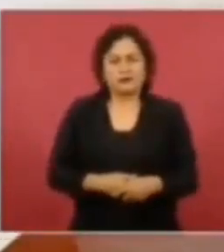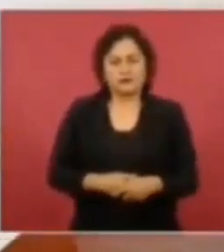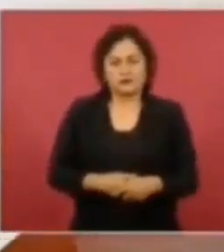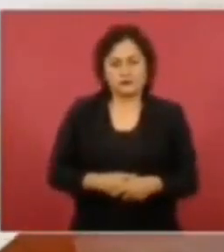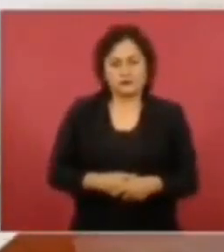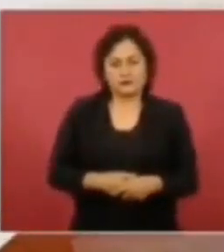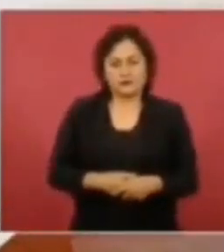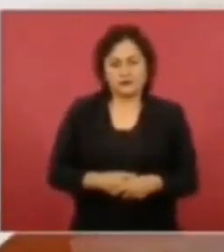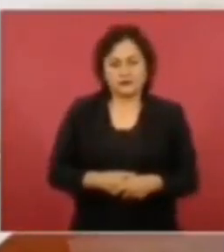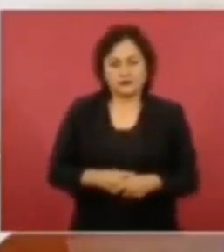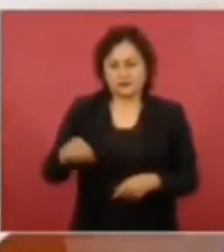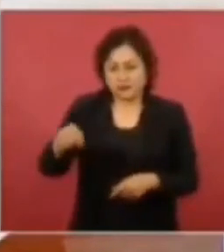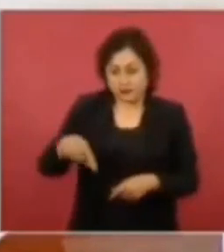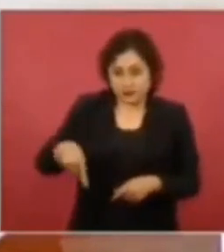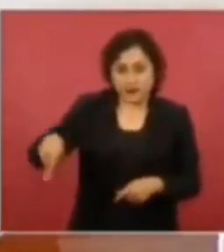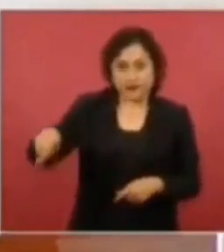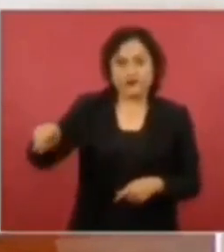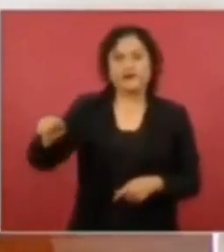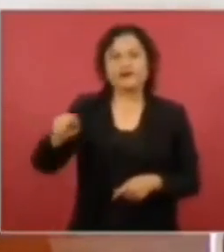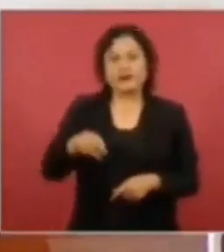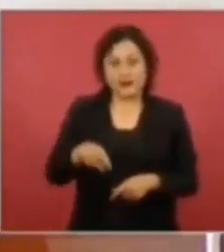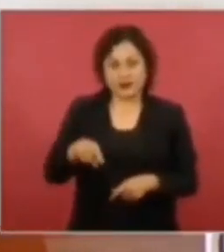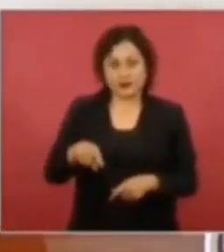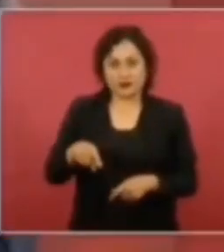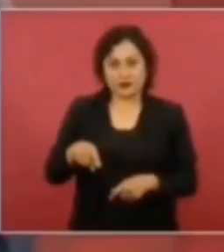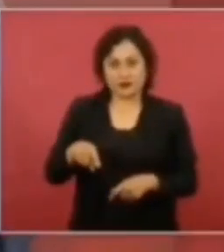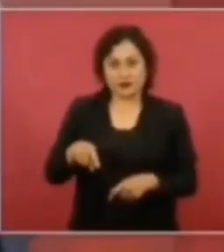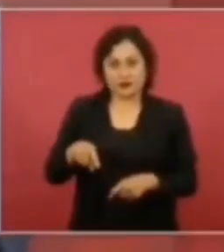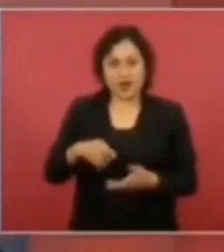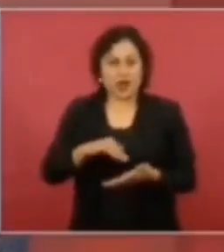que hayan llegado al extremo de subordinar